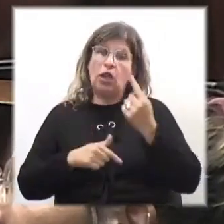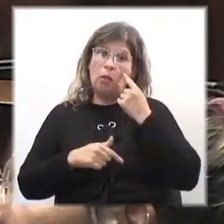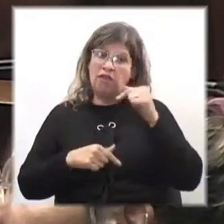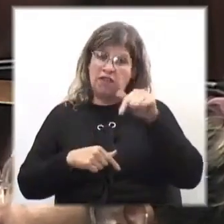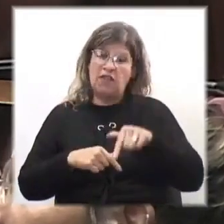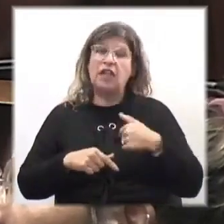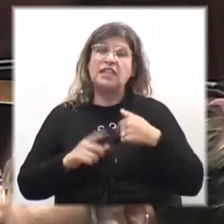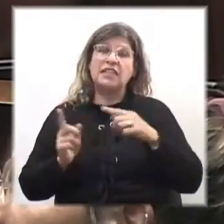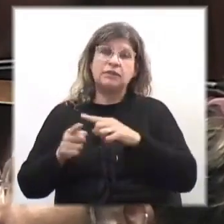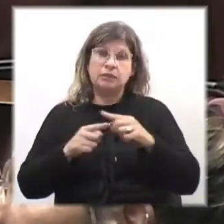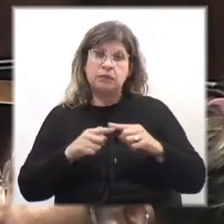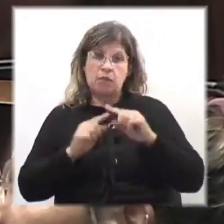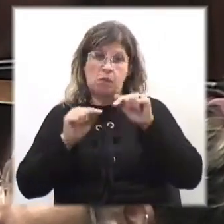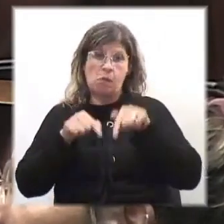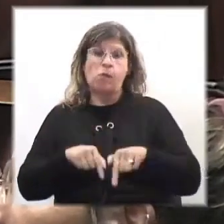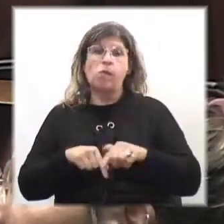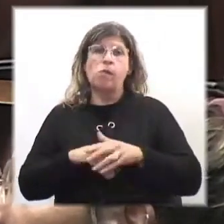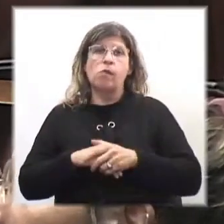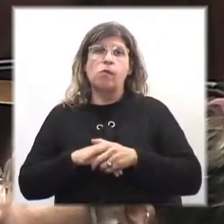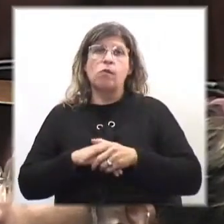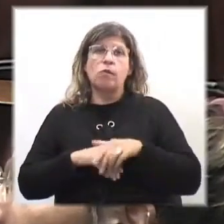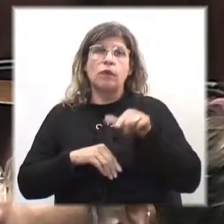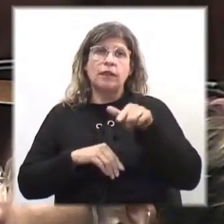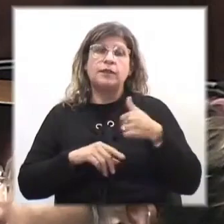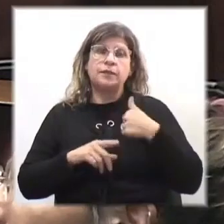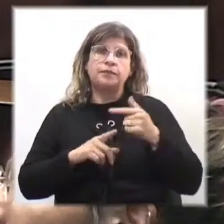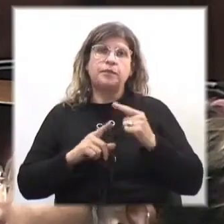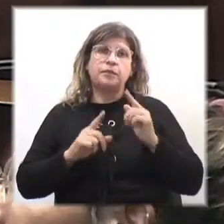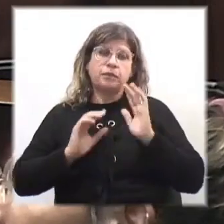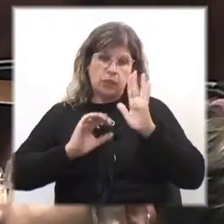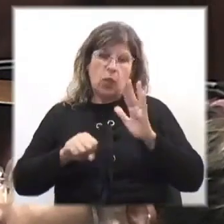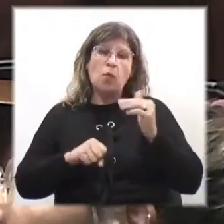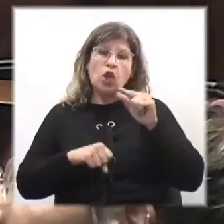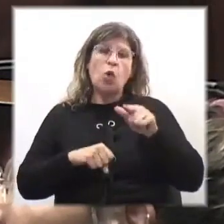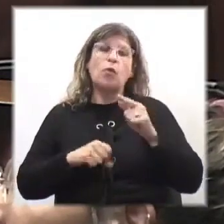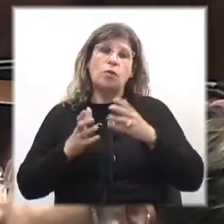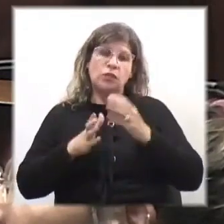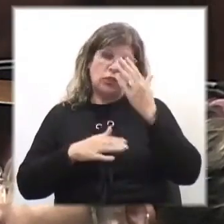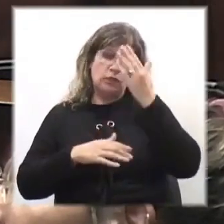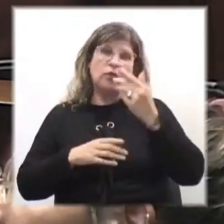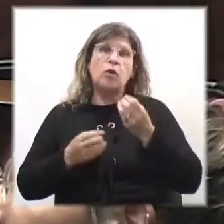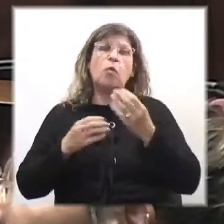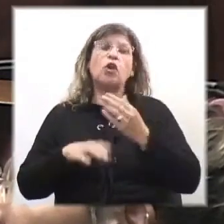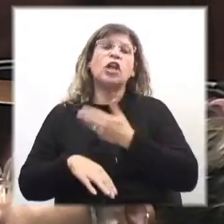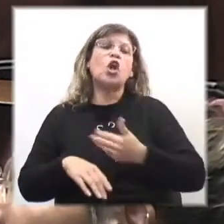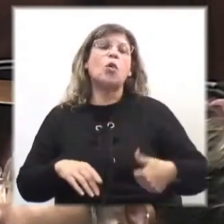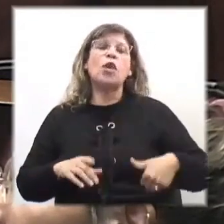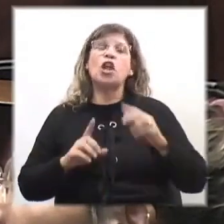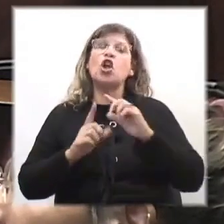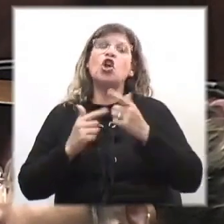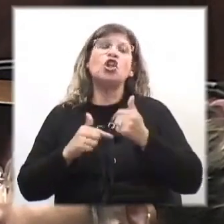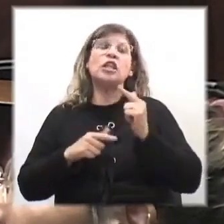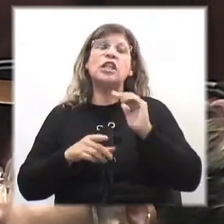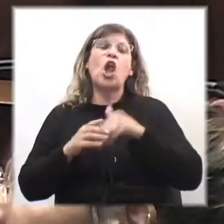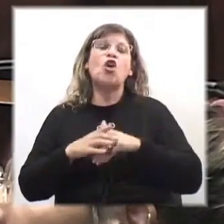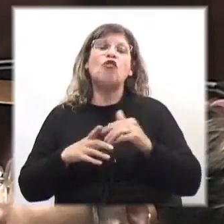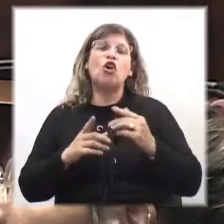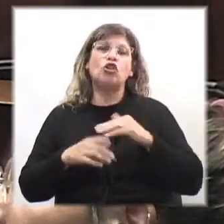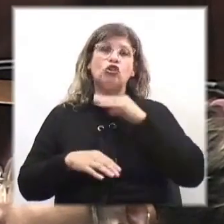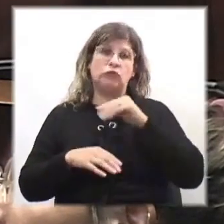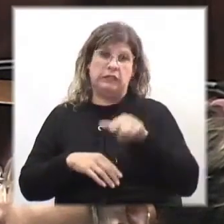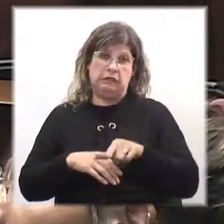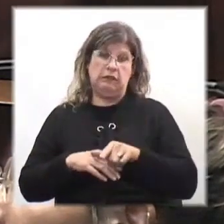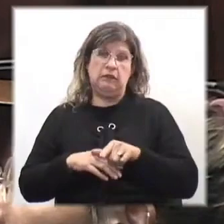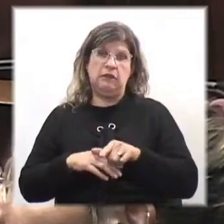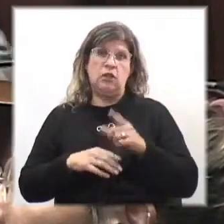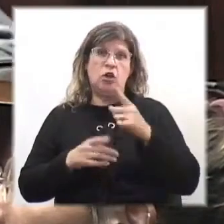esta discusión que hoy estamos viviendo se ha dado por el compromiso del frente amplio porque el gobierno no tenía los votos suficientes De